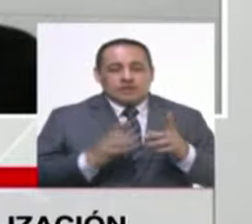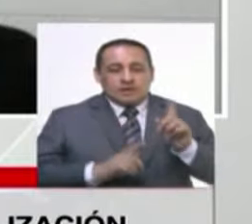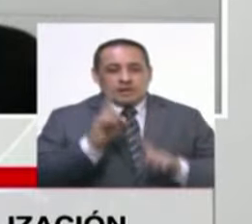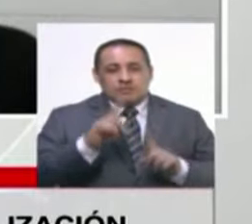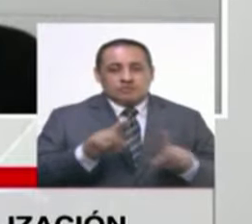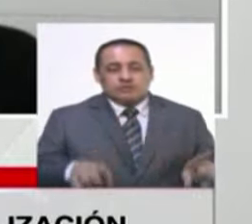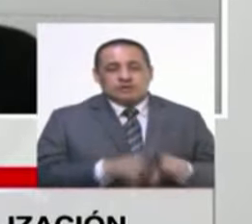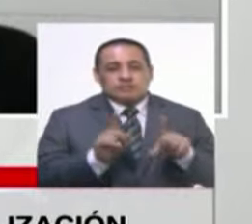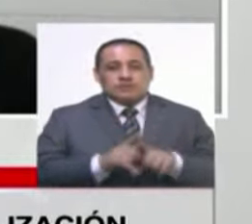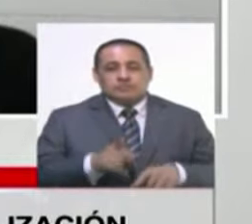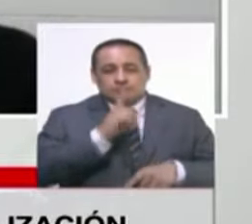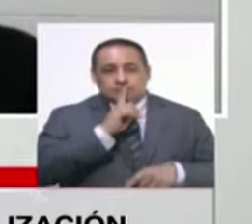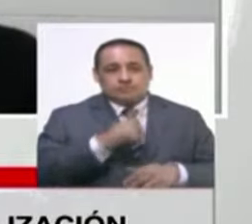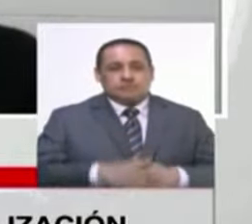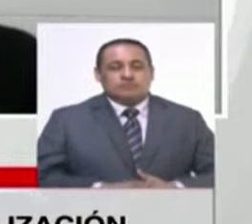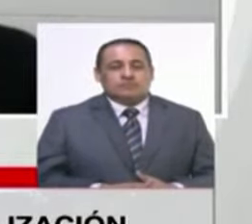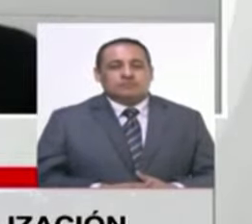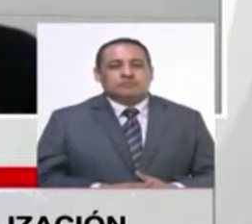luego guardar silencio?